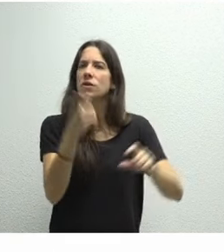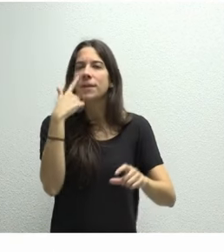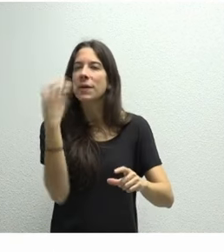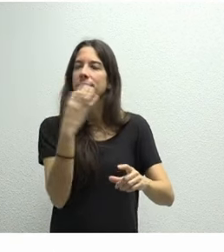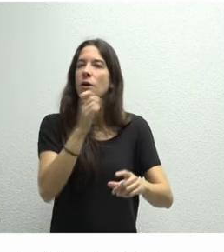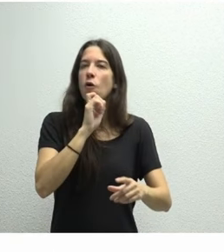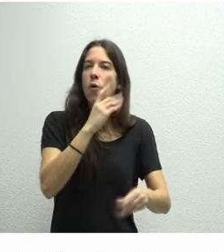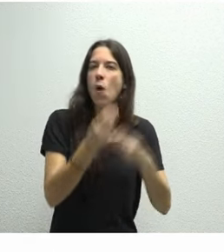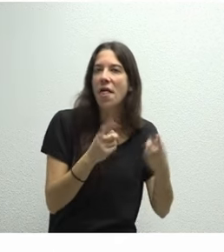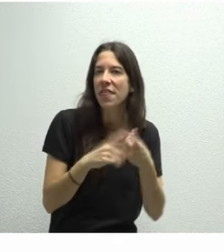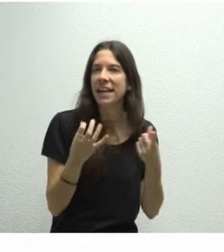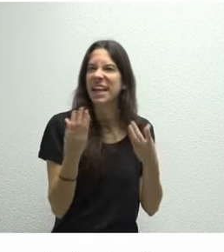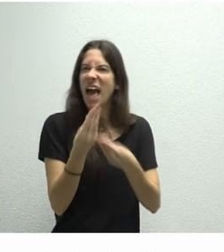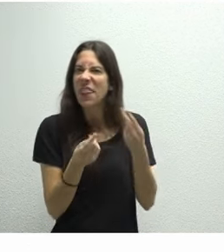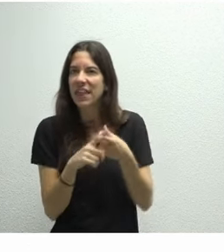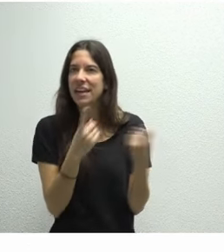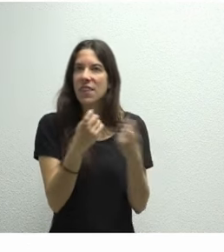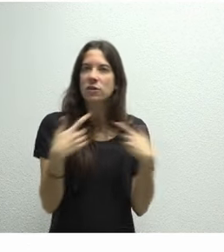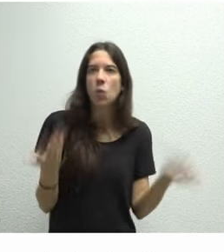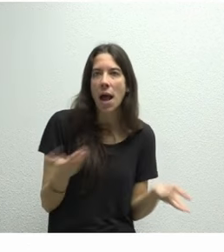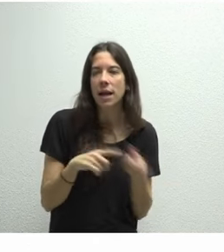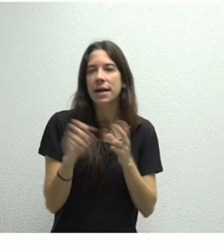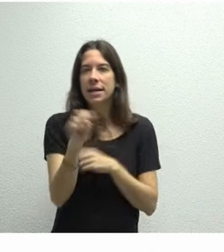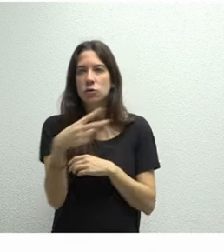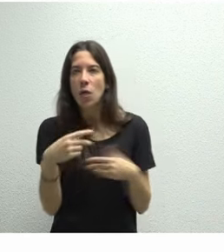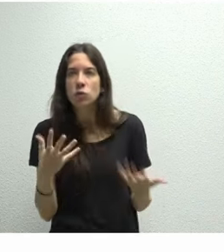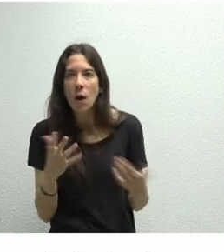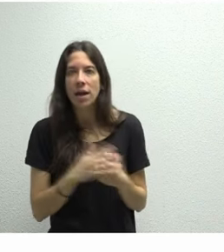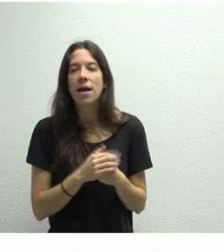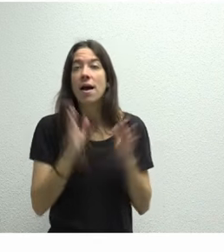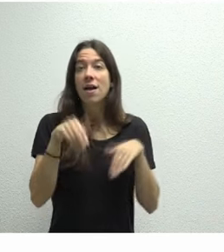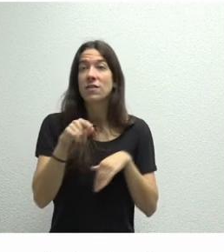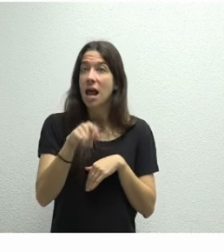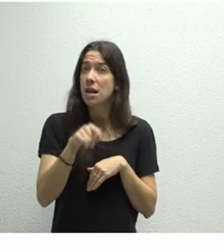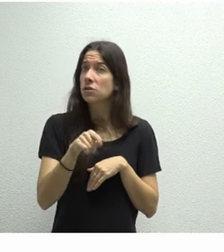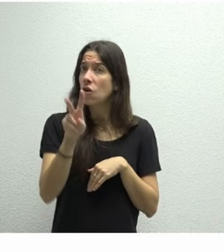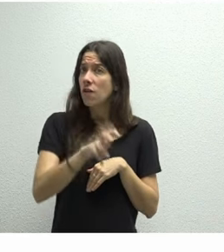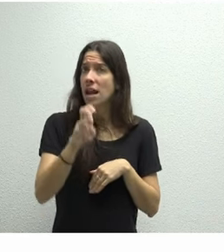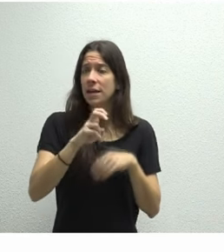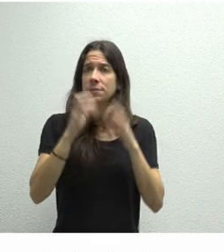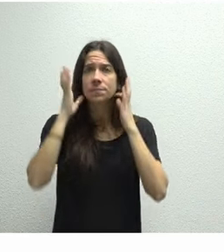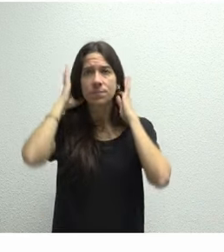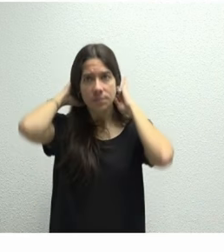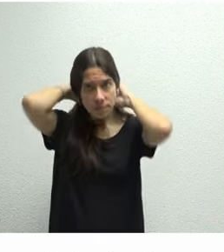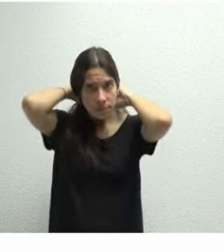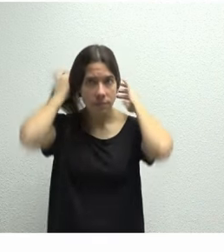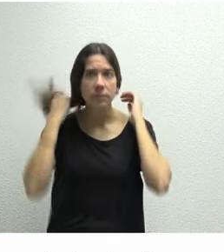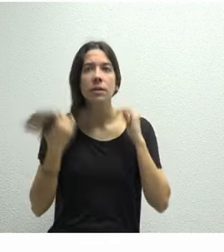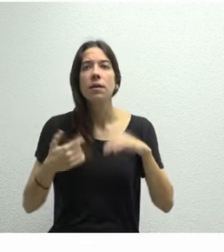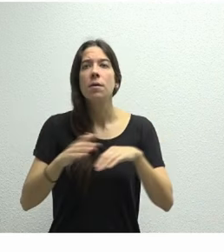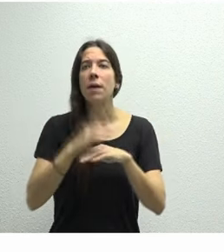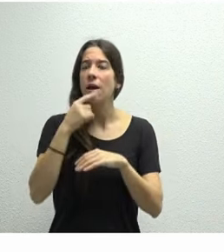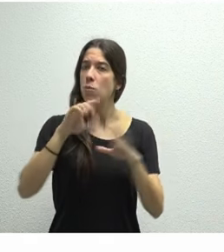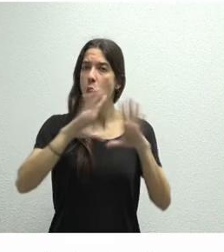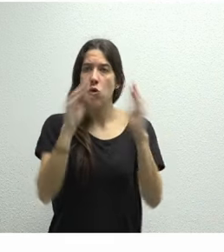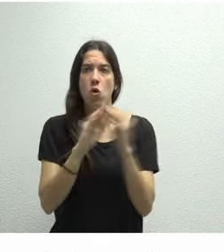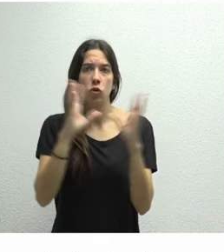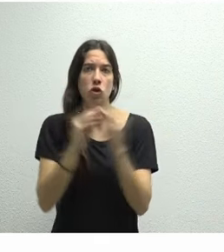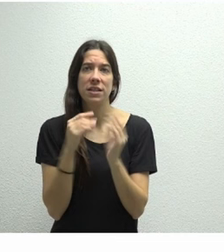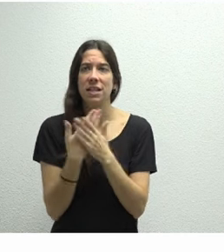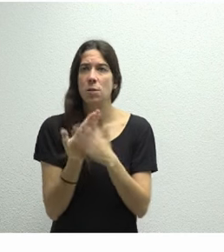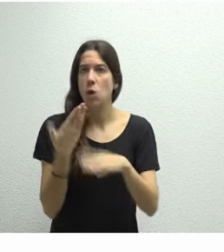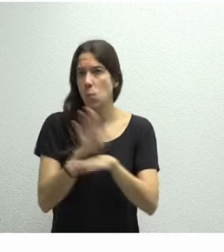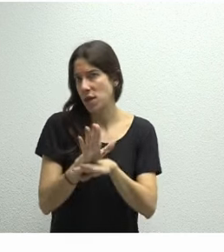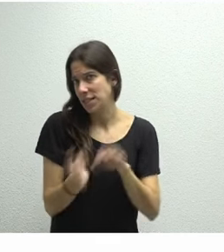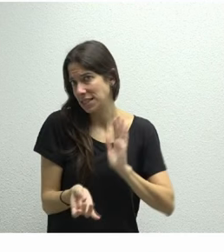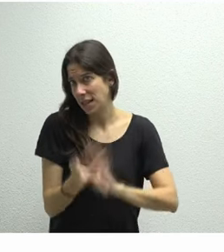detectado Cuál eran los resultados Y eso nos ha servido para llegar a unas conclusiones y propuestas